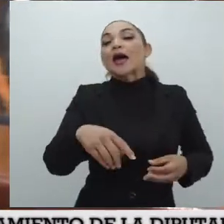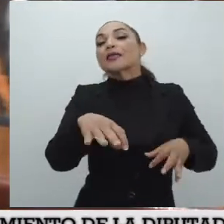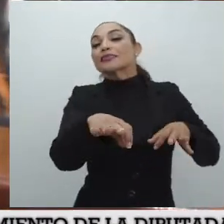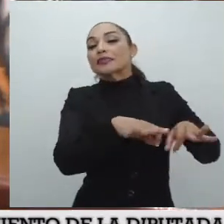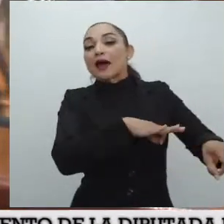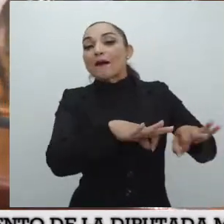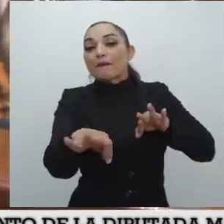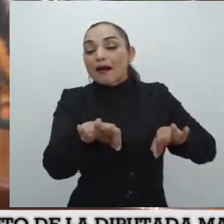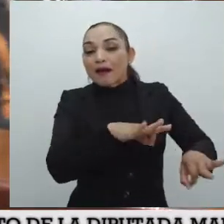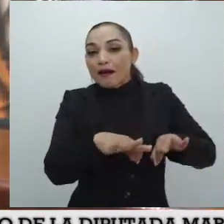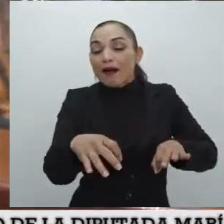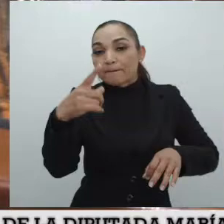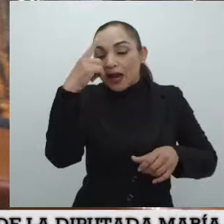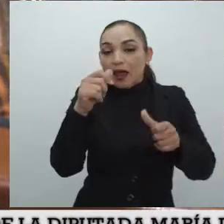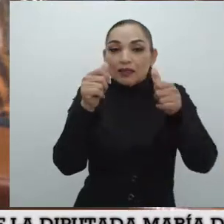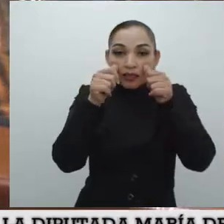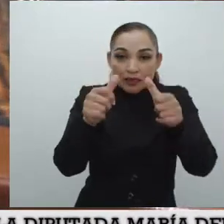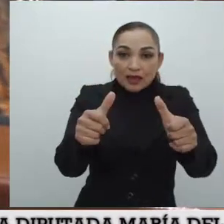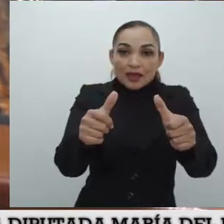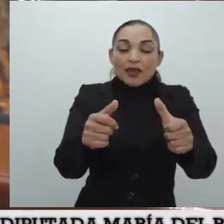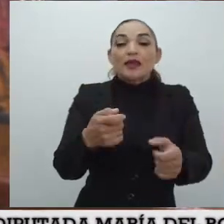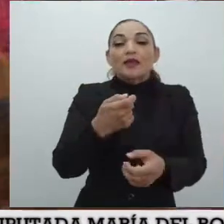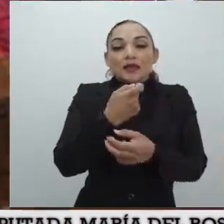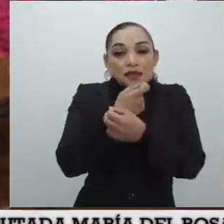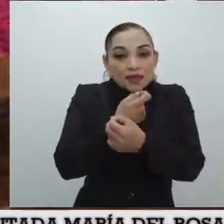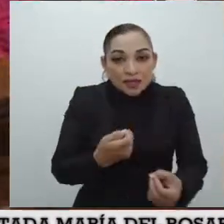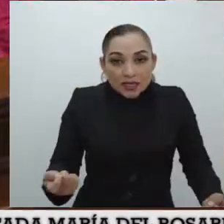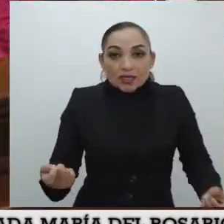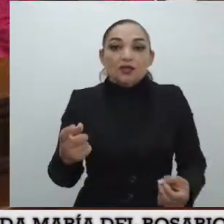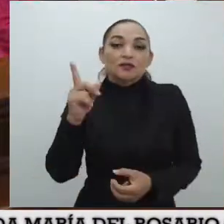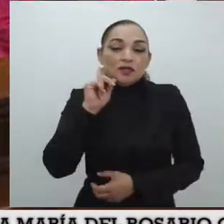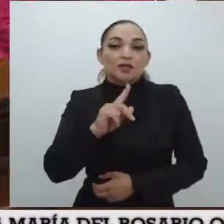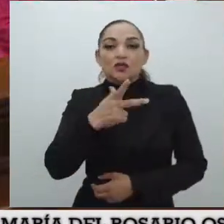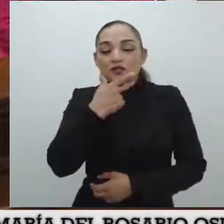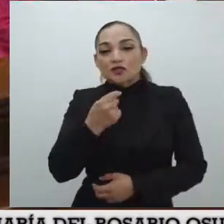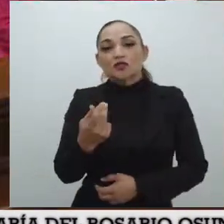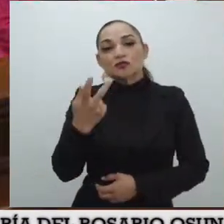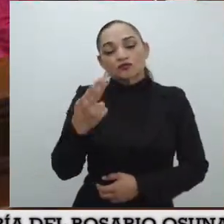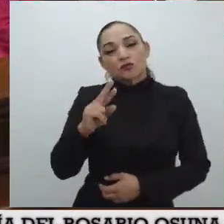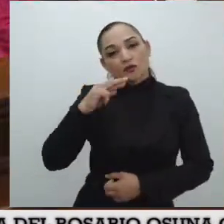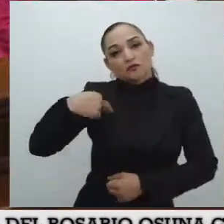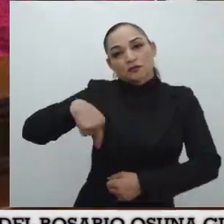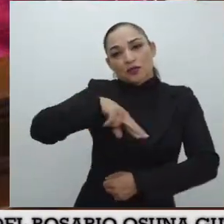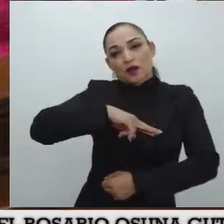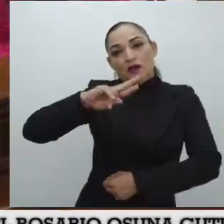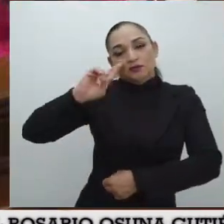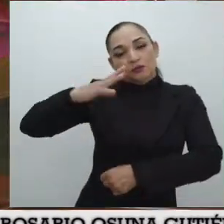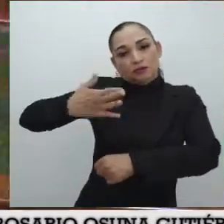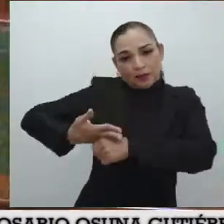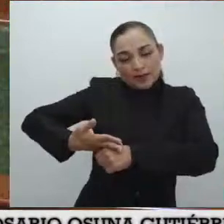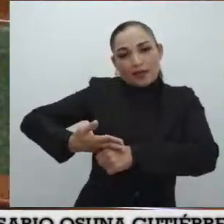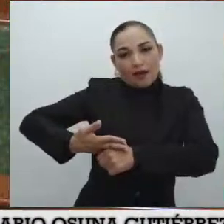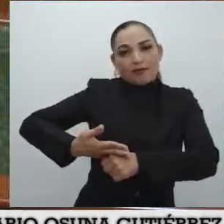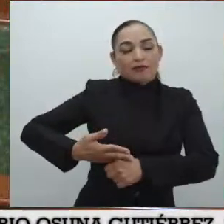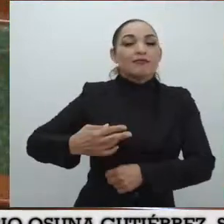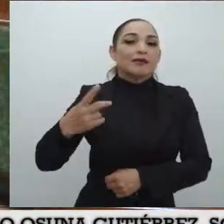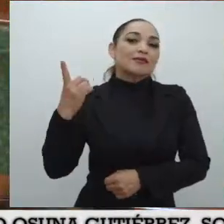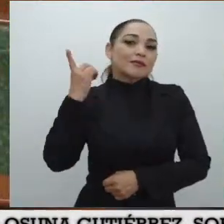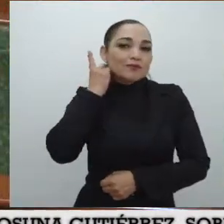trabajar por las niñas y los niños es lo que nosotros venimos a hacer aquí como diputados. Es cuanto, diputado presidente.